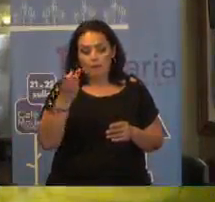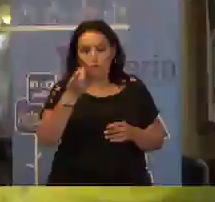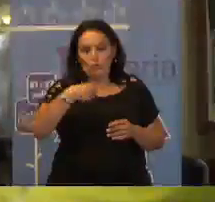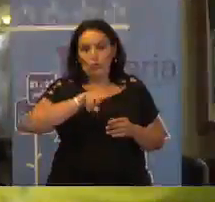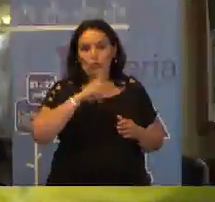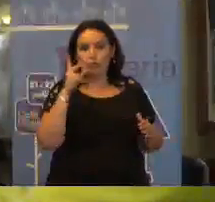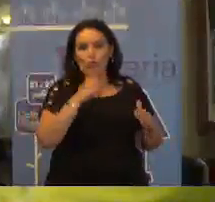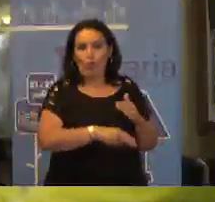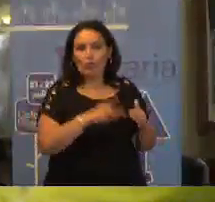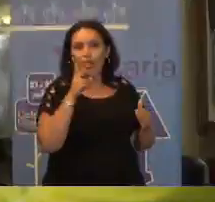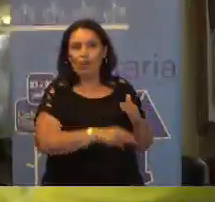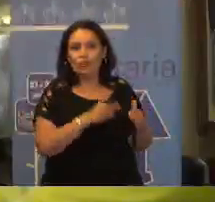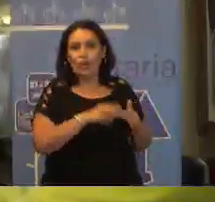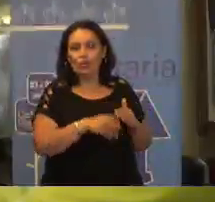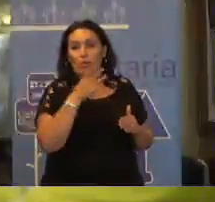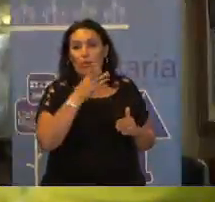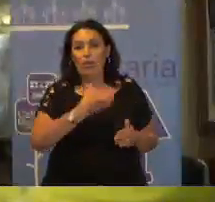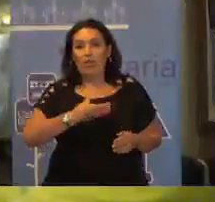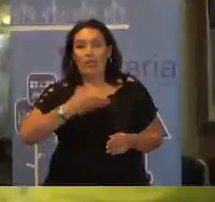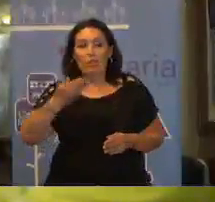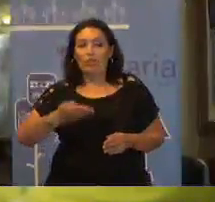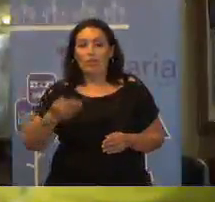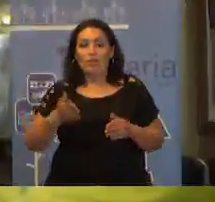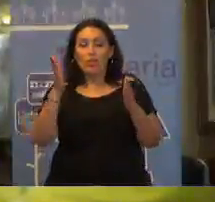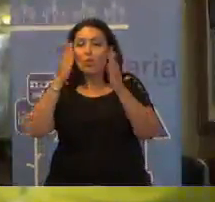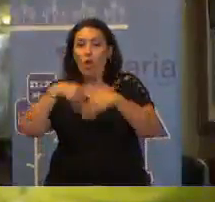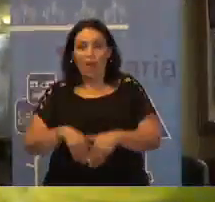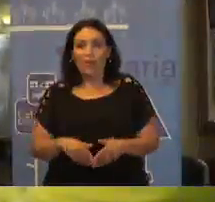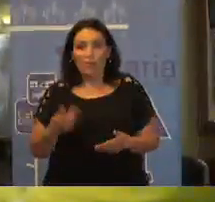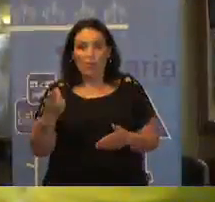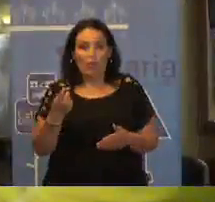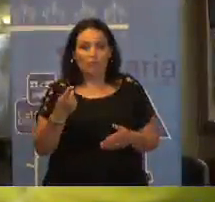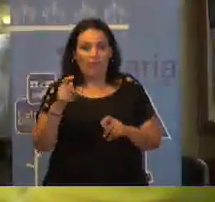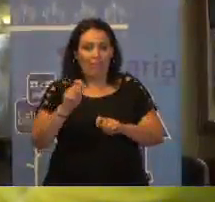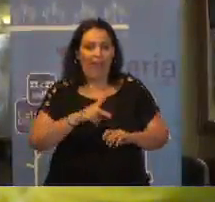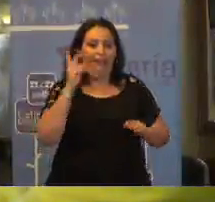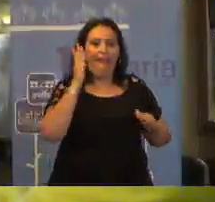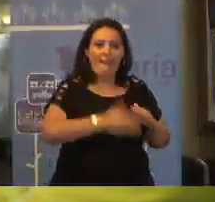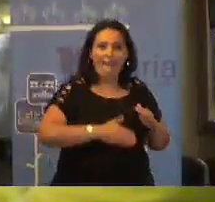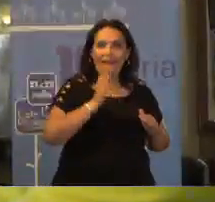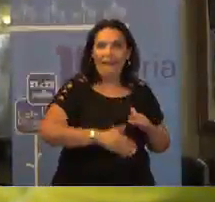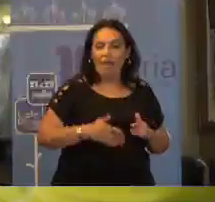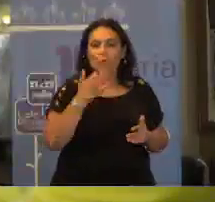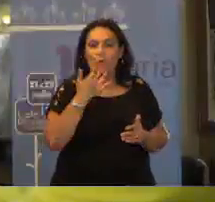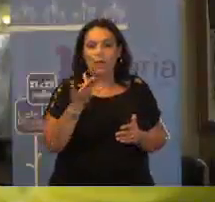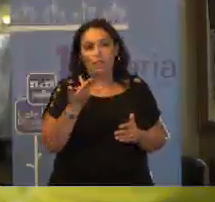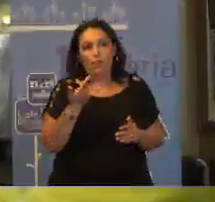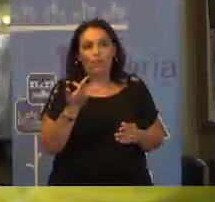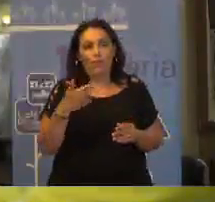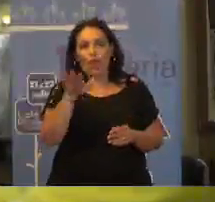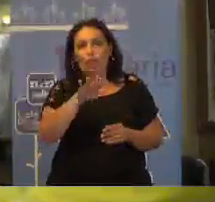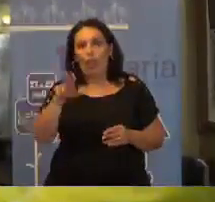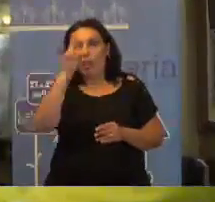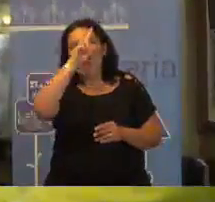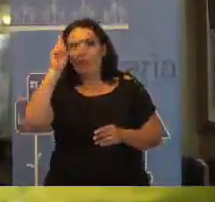non ten grandes alcaldías e están ali, unha oficina en Madrid, no Ministerio de Hacienda, poñendo